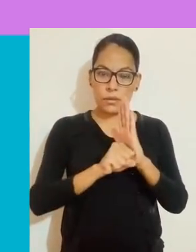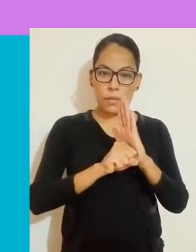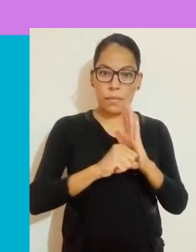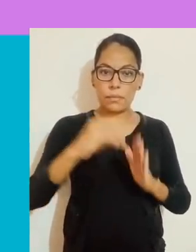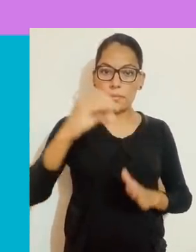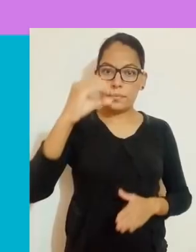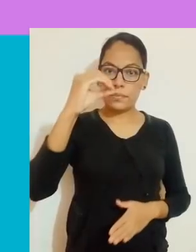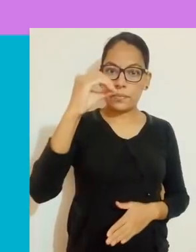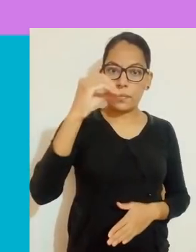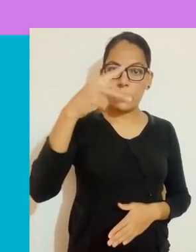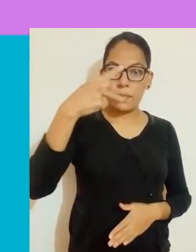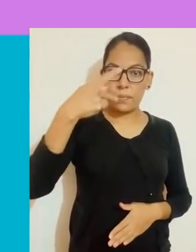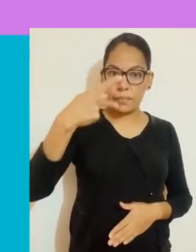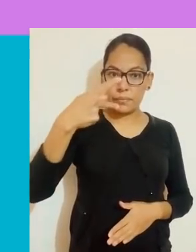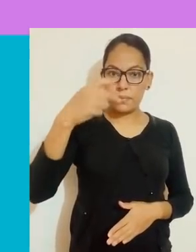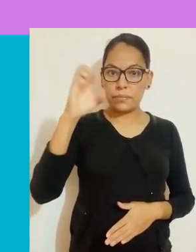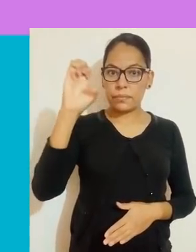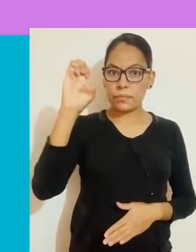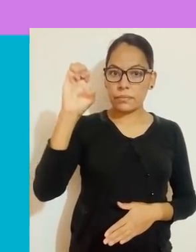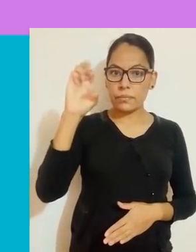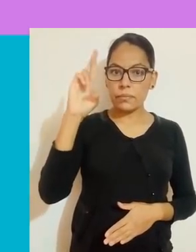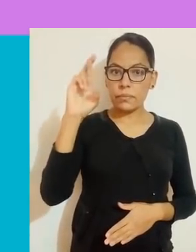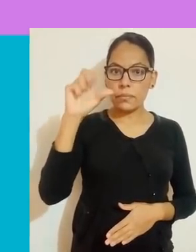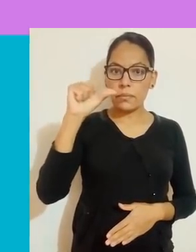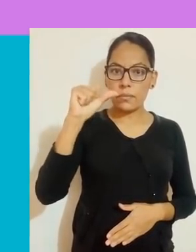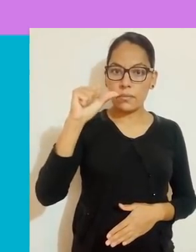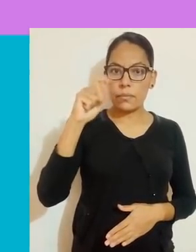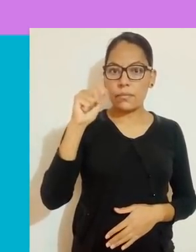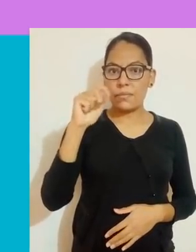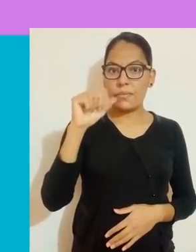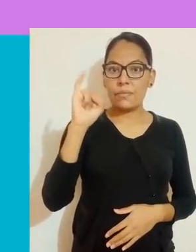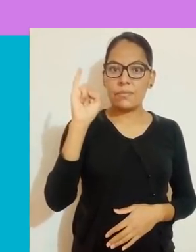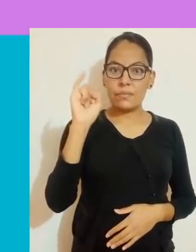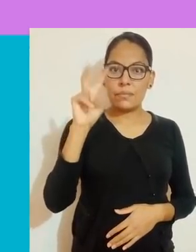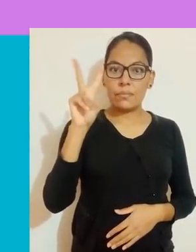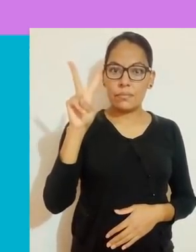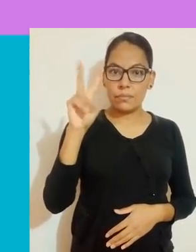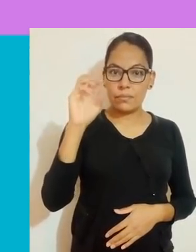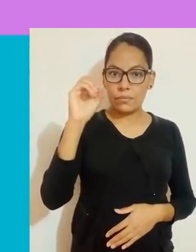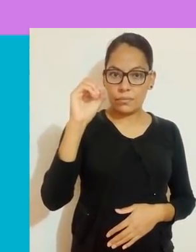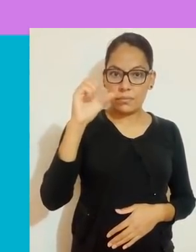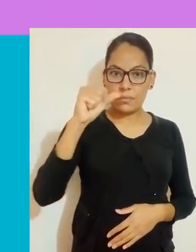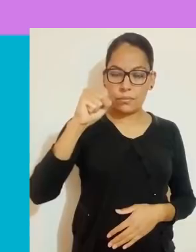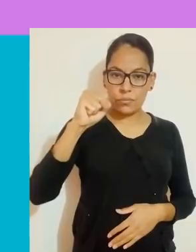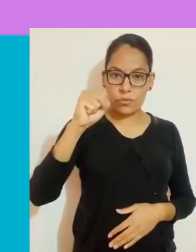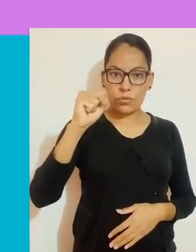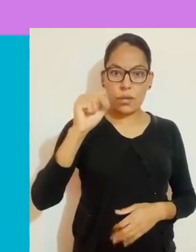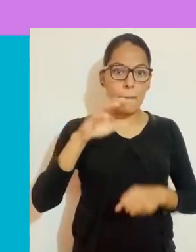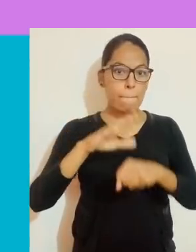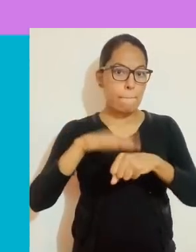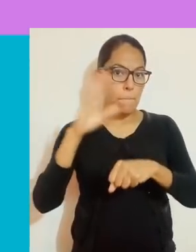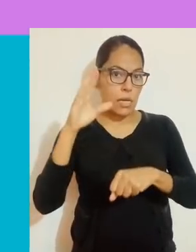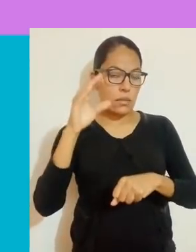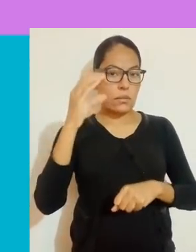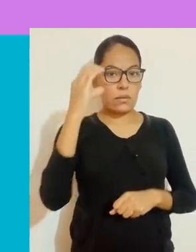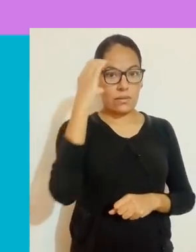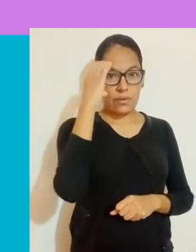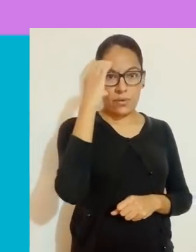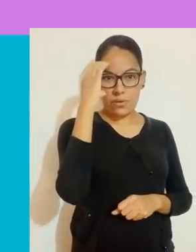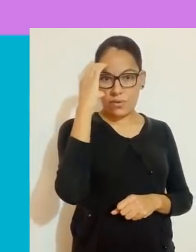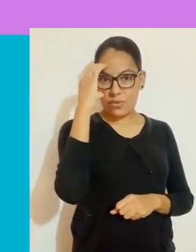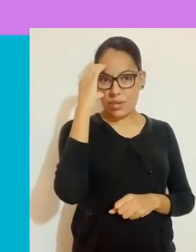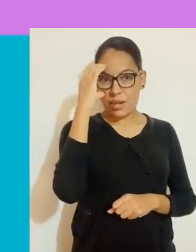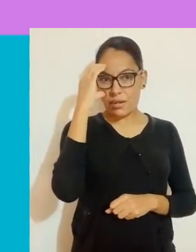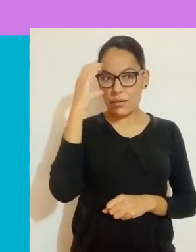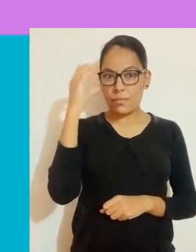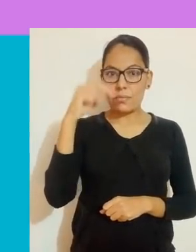Los sistemas operativos más comunes son Windows, Android, Mac y Linux.